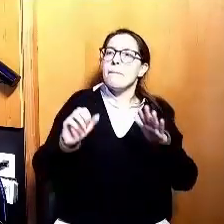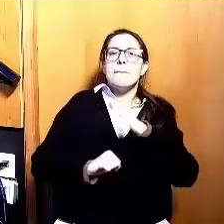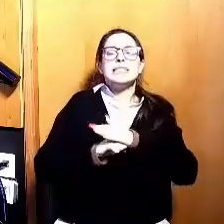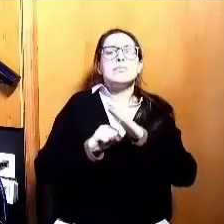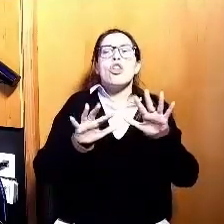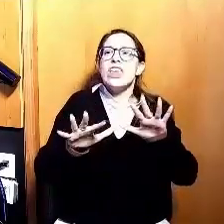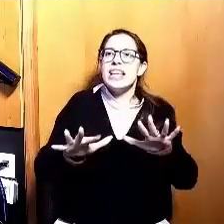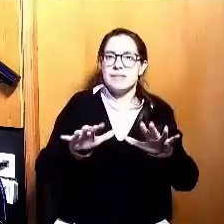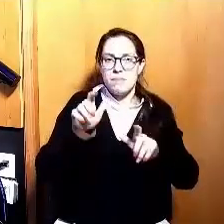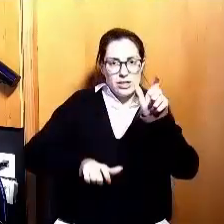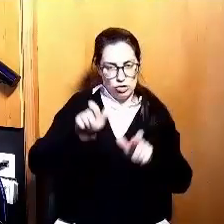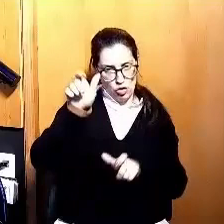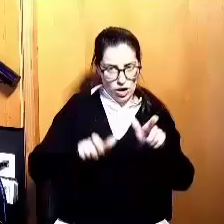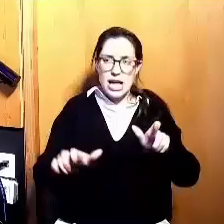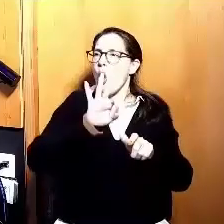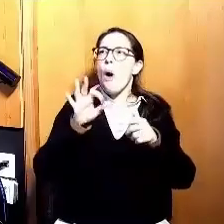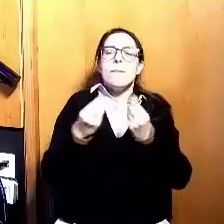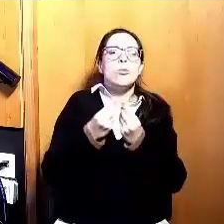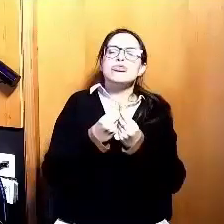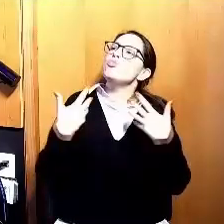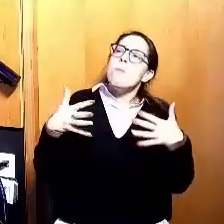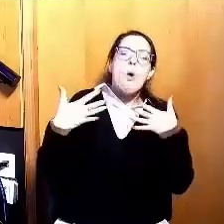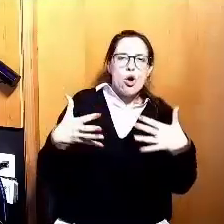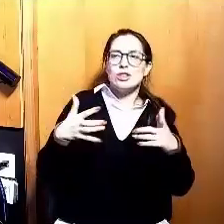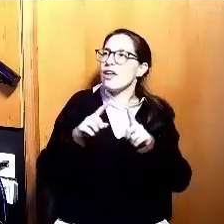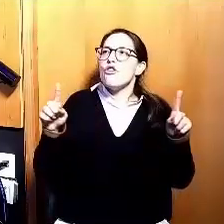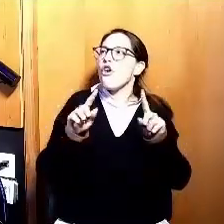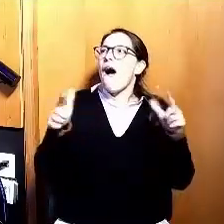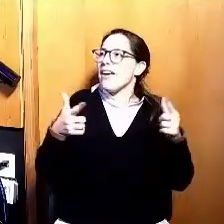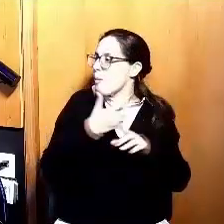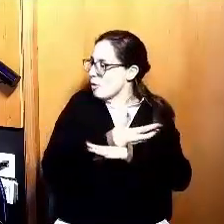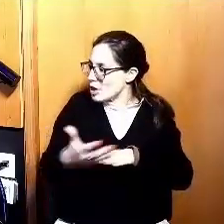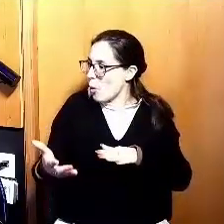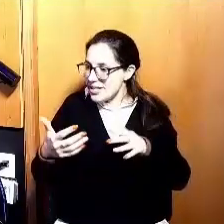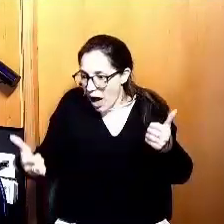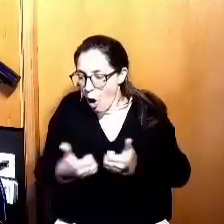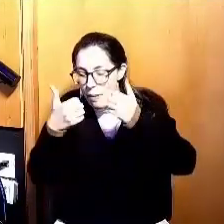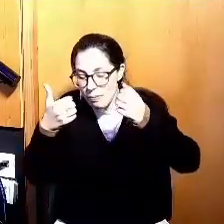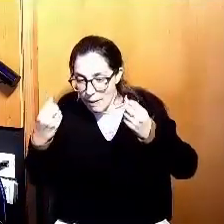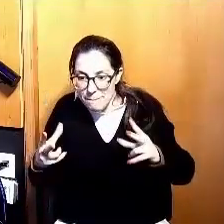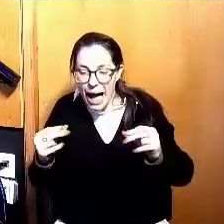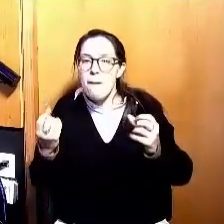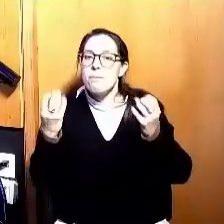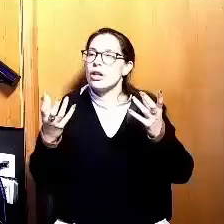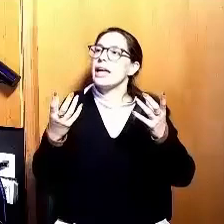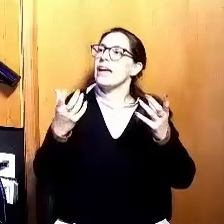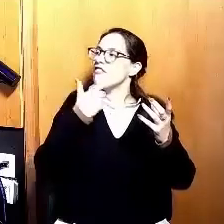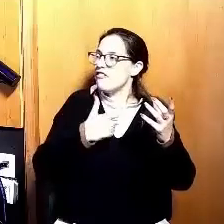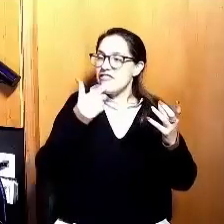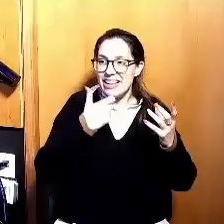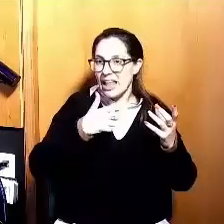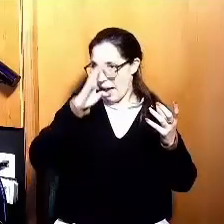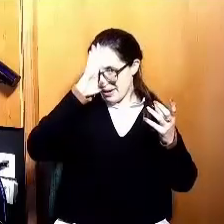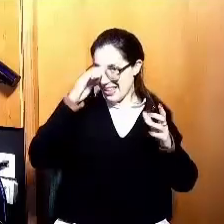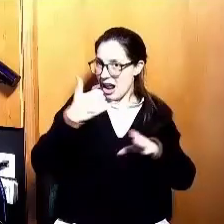10 o cientos, no importa, no genera ese impacto, ¿no? ¿Por qué? Porque no nos unimos, porque no colaboramos, porque no aprendimos de los